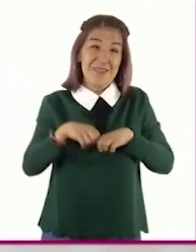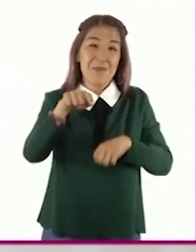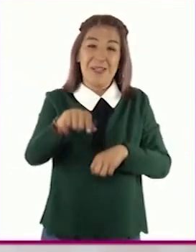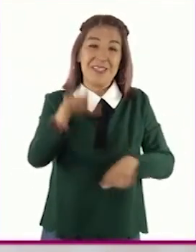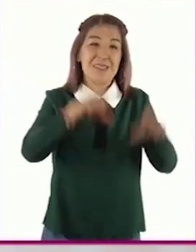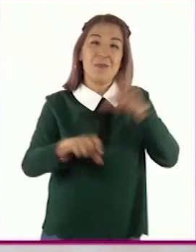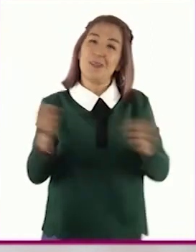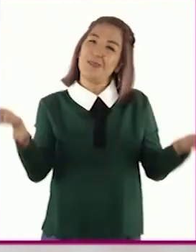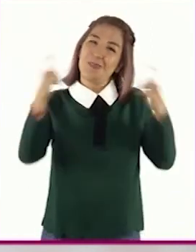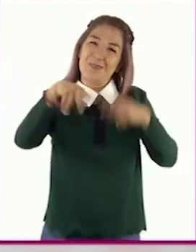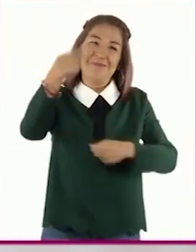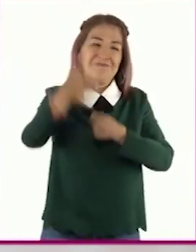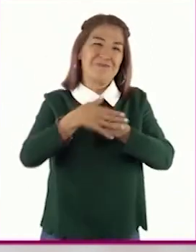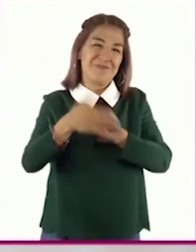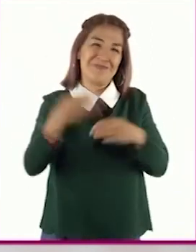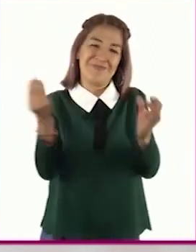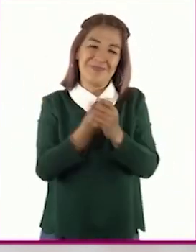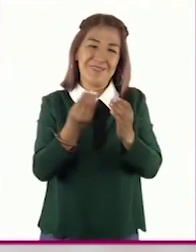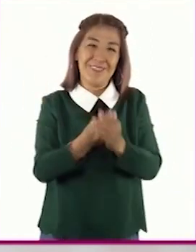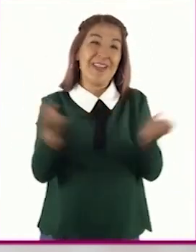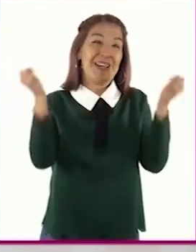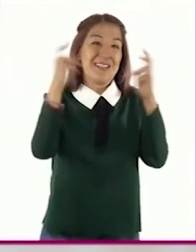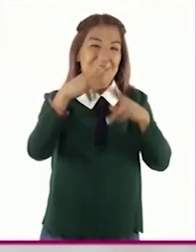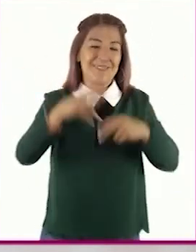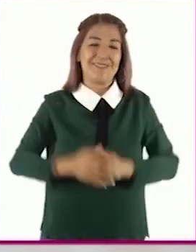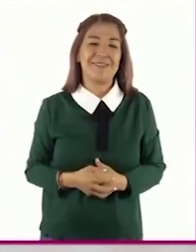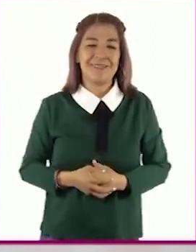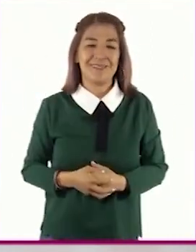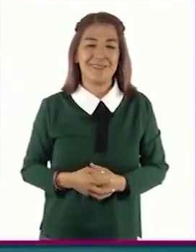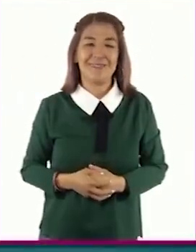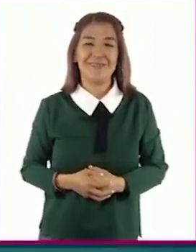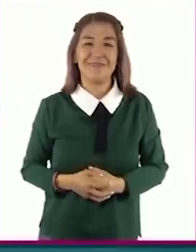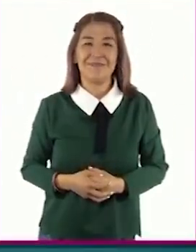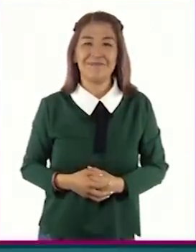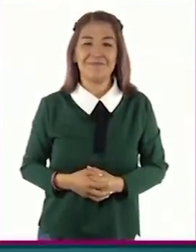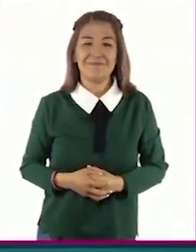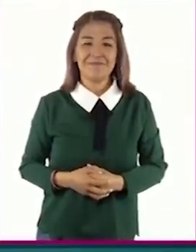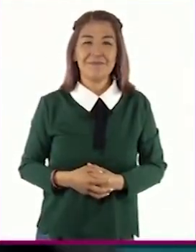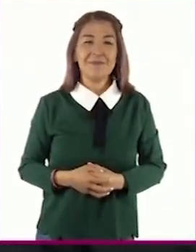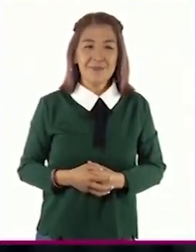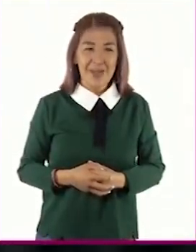nos vemos en el siguiente capítulo. ¡Hasta la próxima!